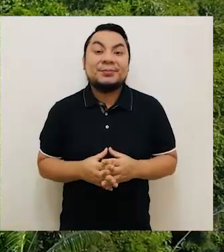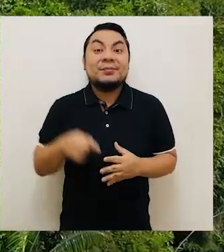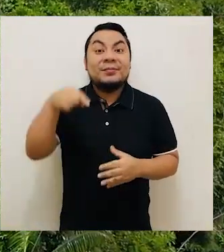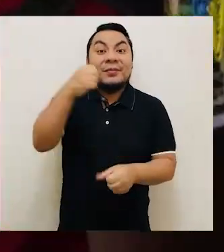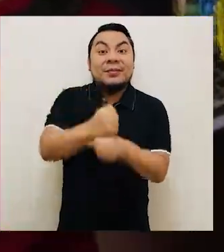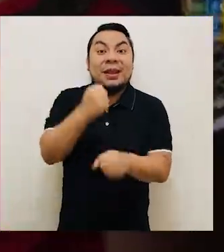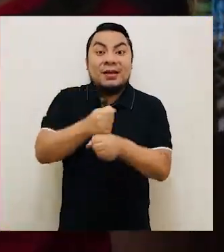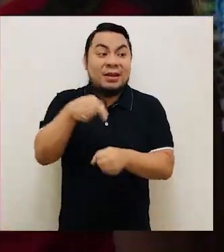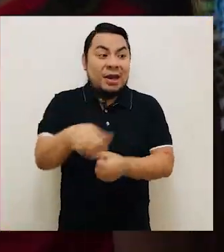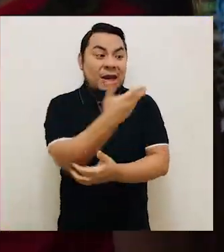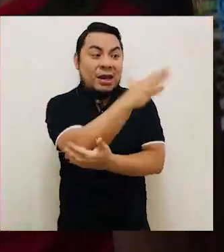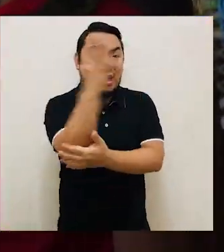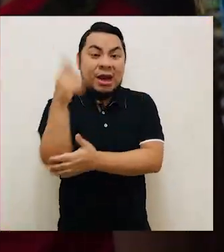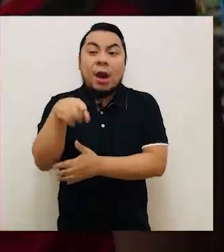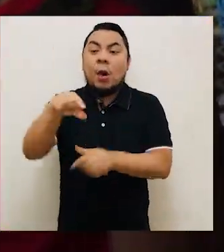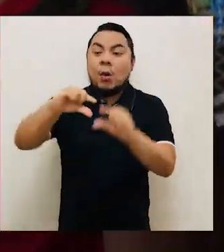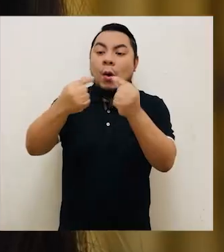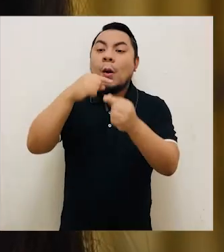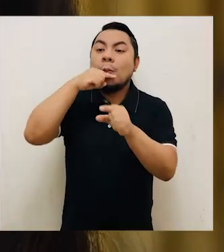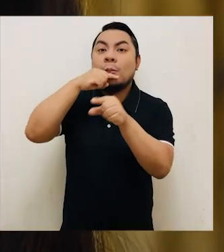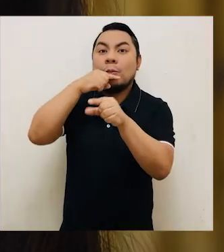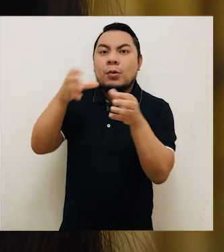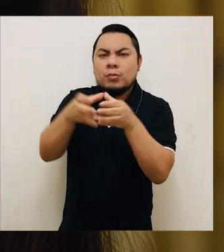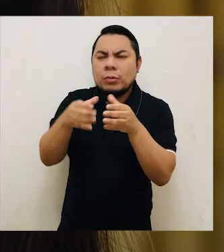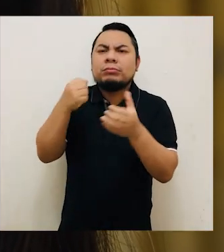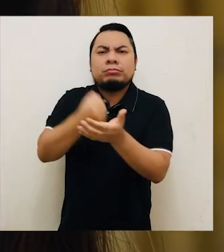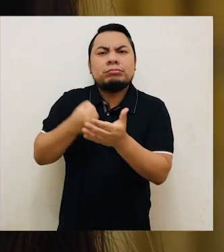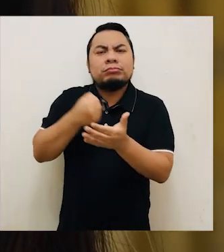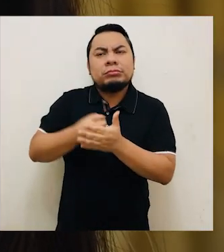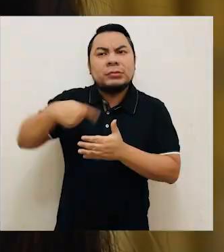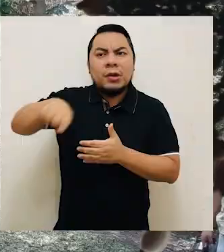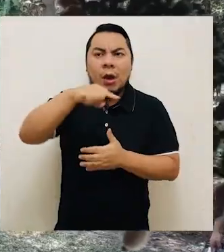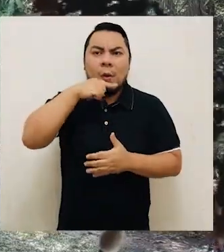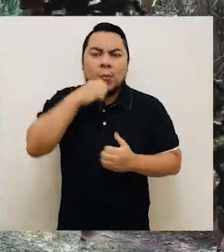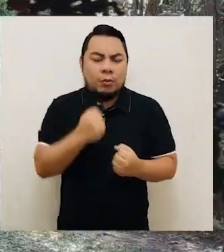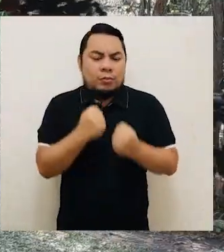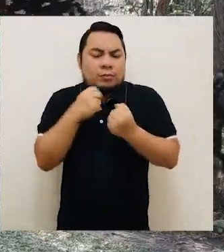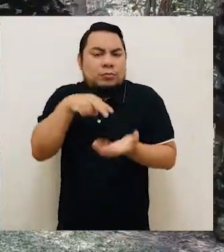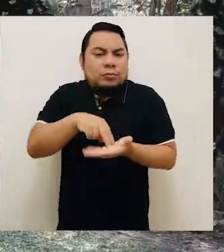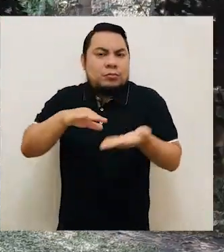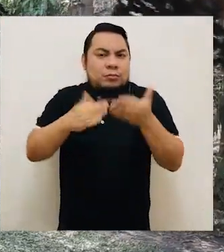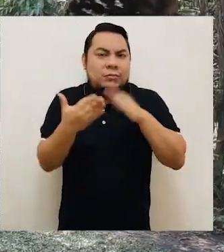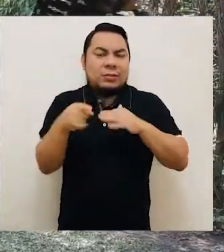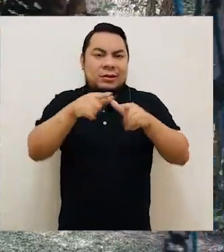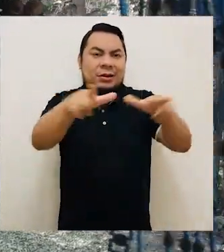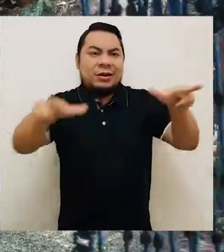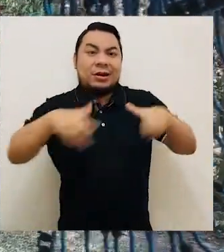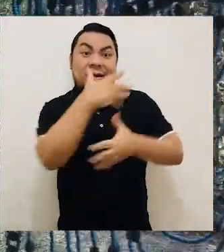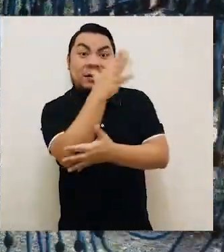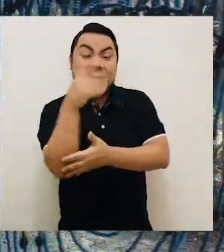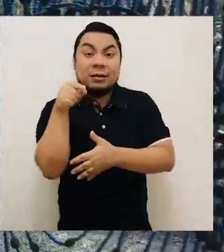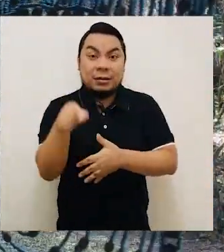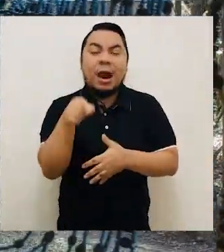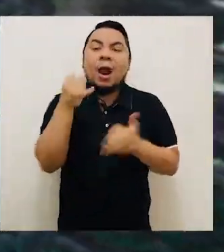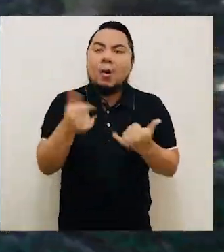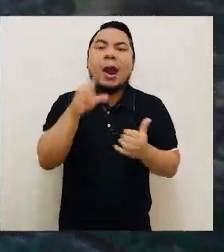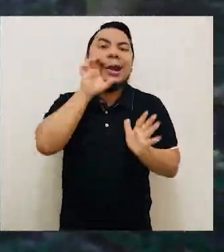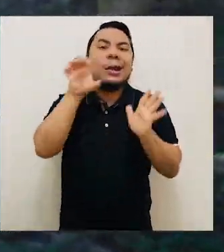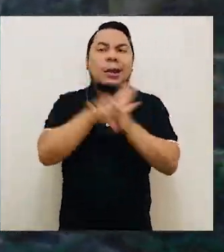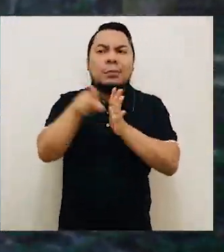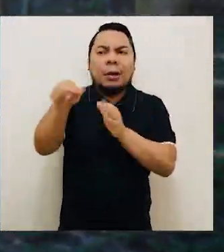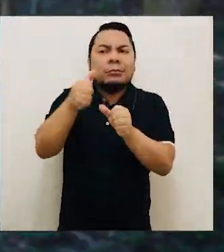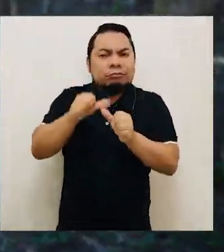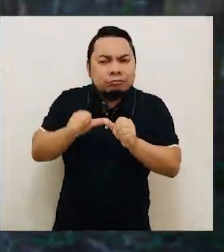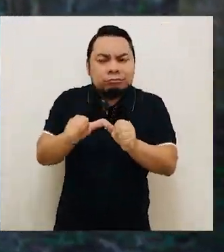El trabajo del Bosque de las Nuguas ha permitido revalorar el rol de la mujer Aguajún en el Alto Mayo y hoy son un ejemplo